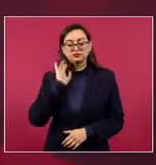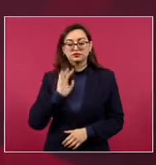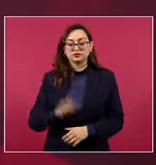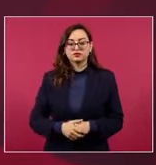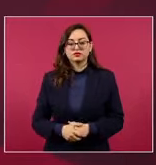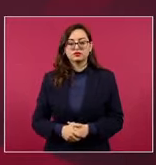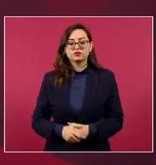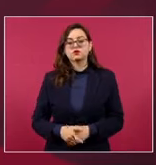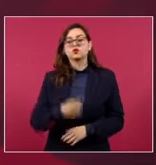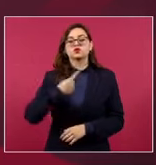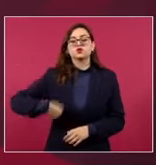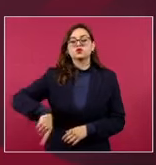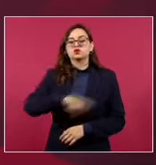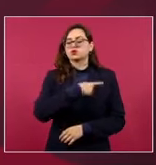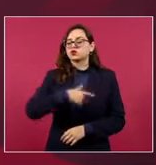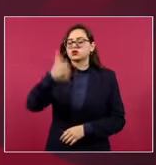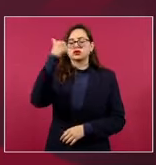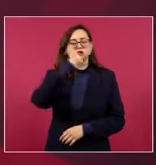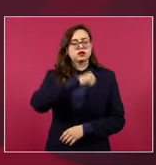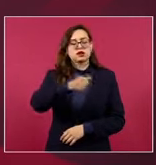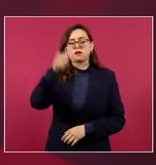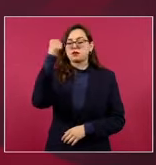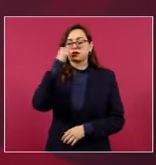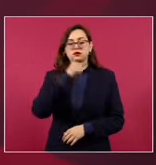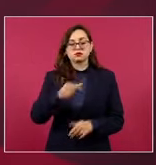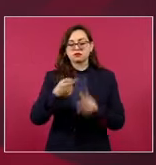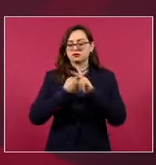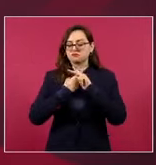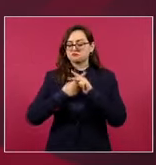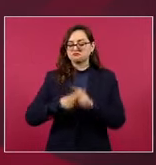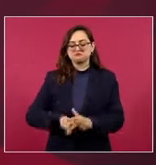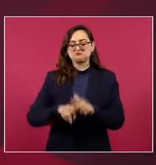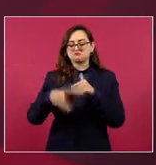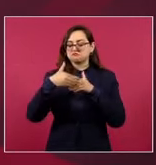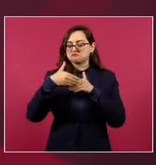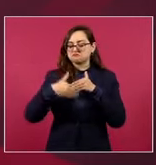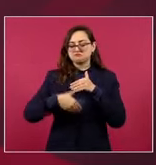fue desde el principio que serían los mexicanos los que